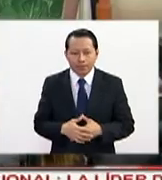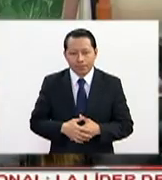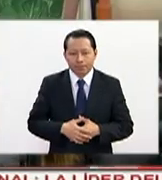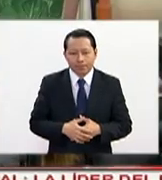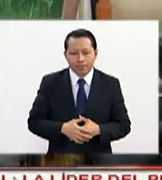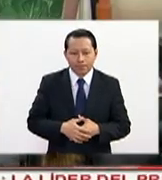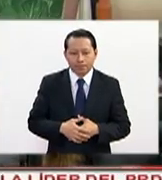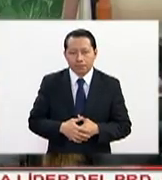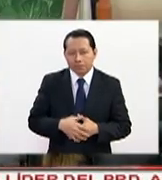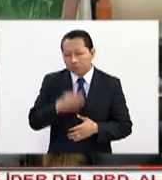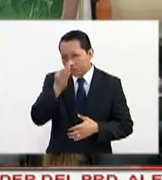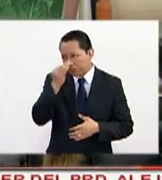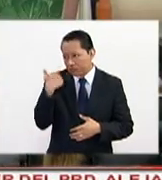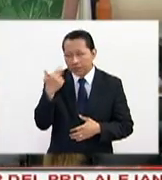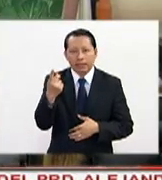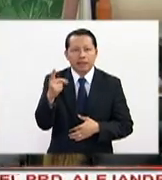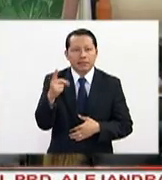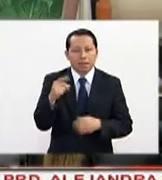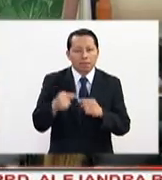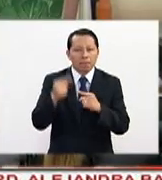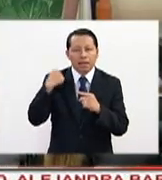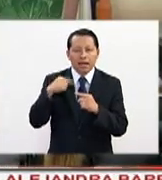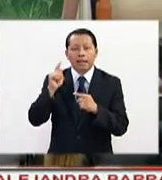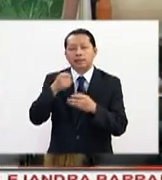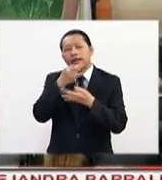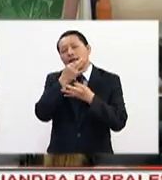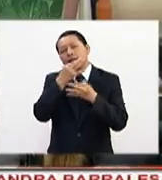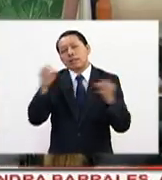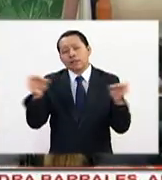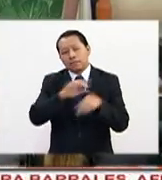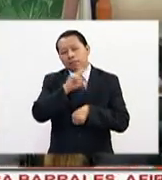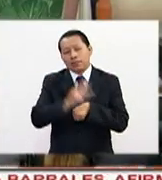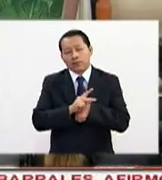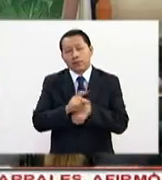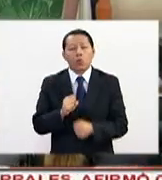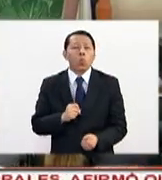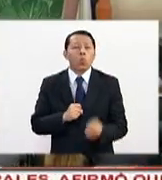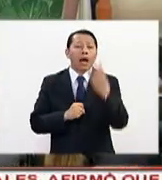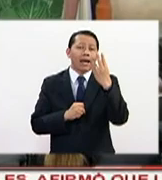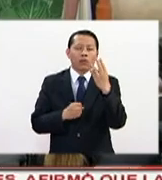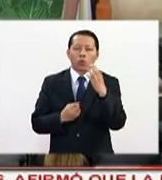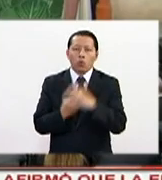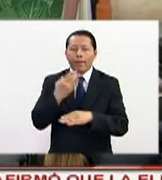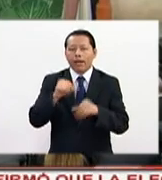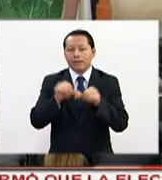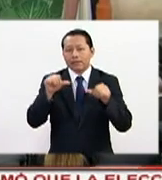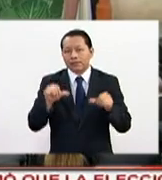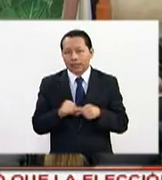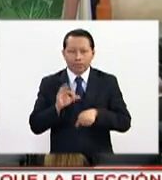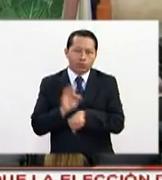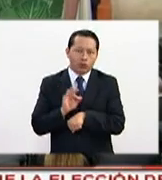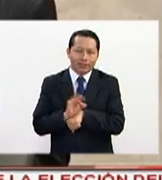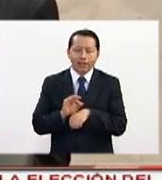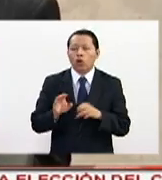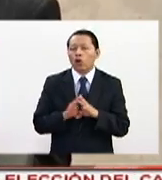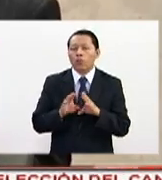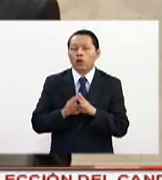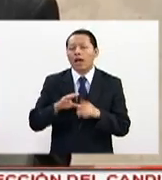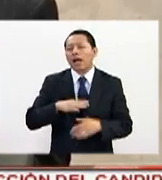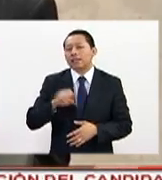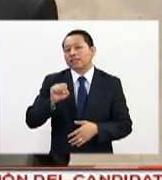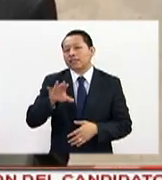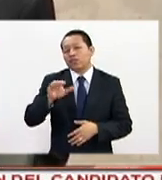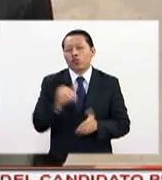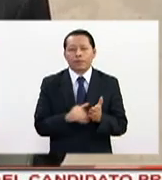Apenas en diciembre pasado declaramos en el país 4 nuevas áreas naturales protegidas sobre una superficie de